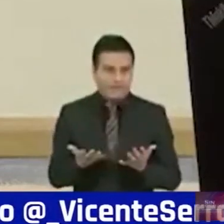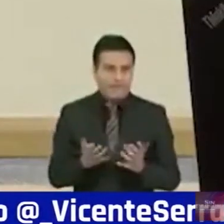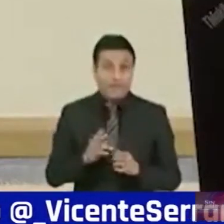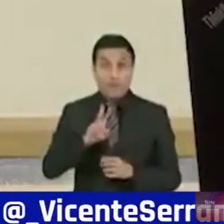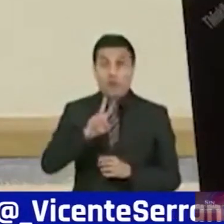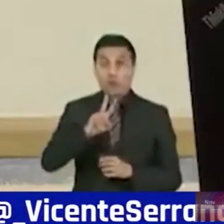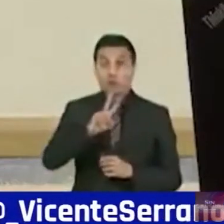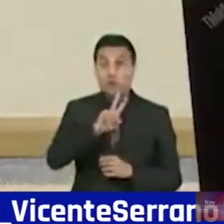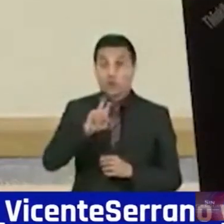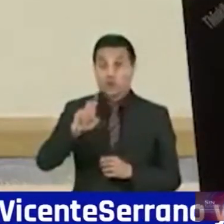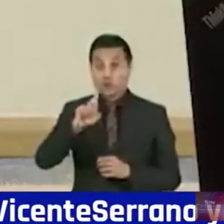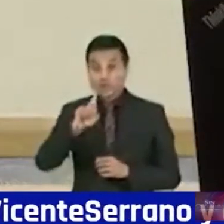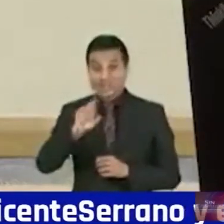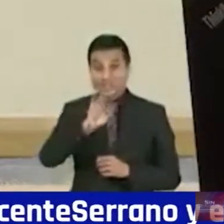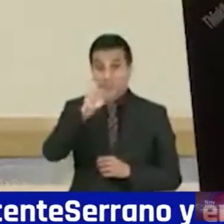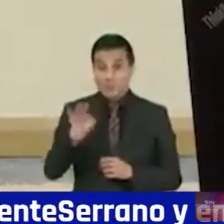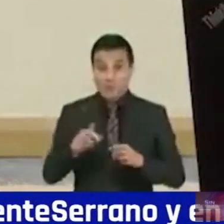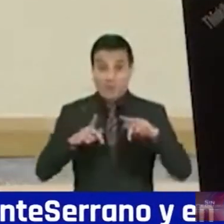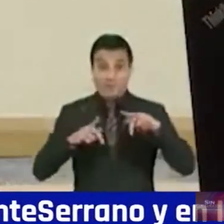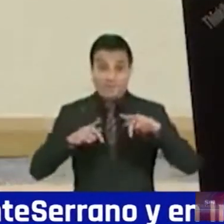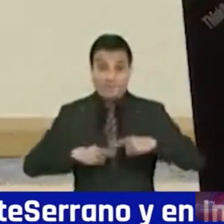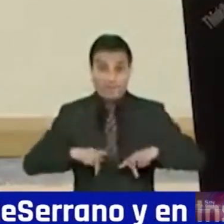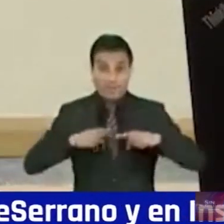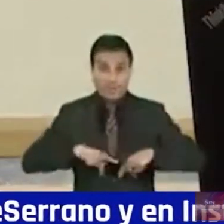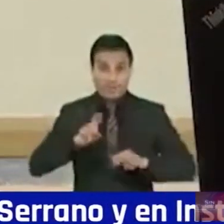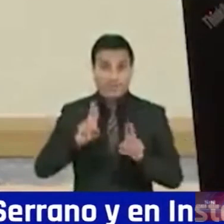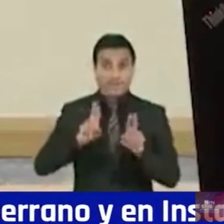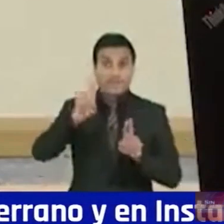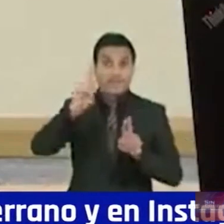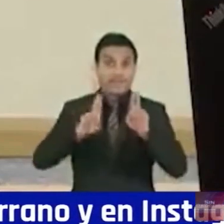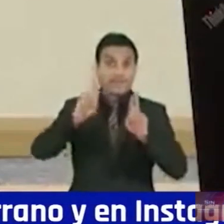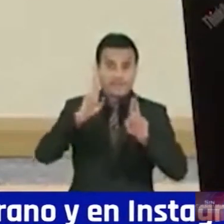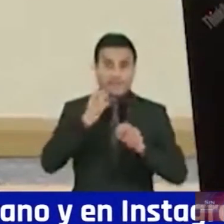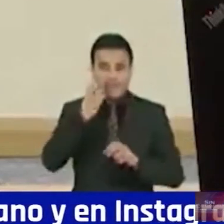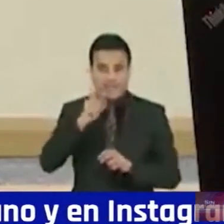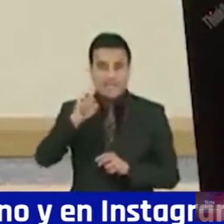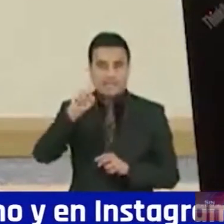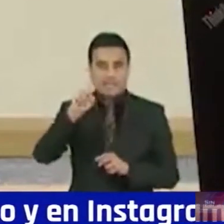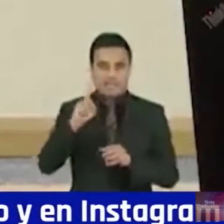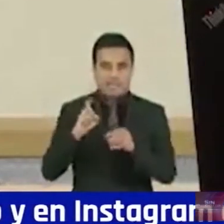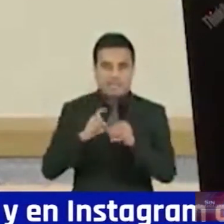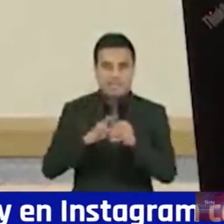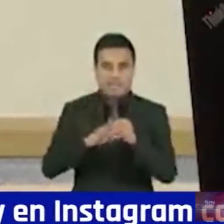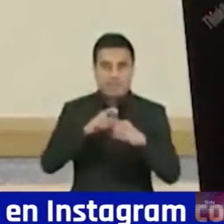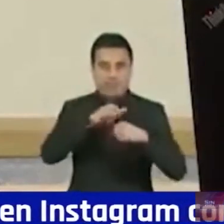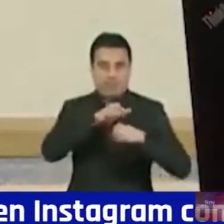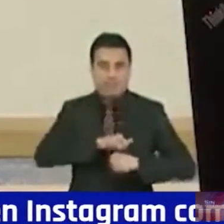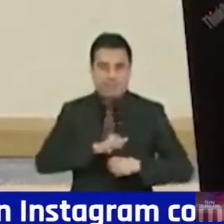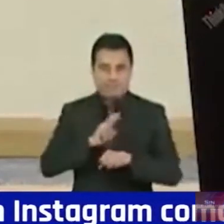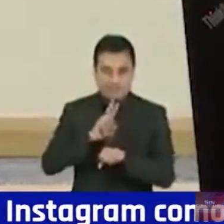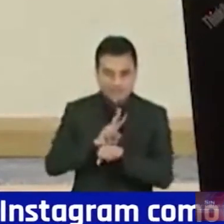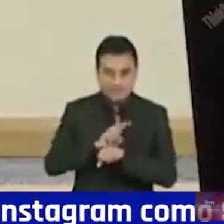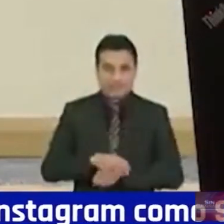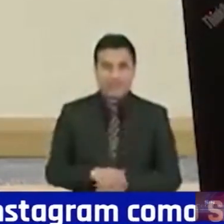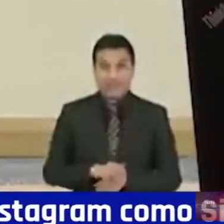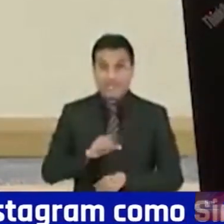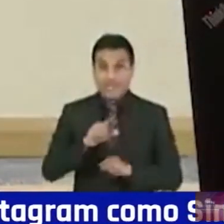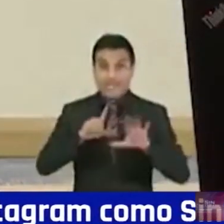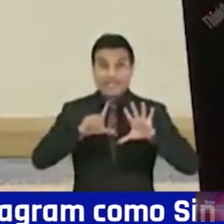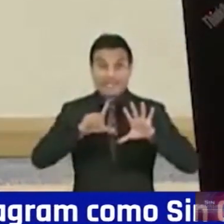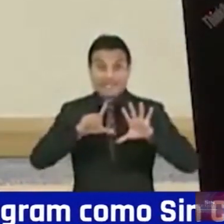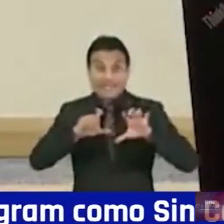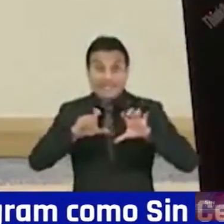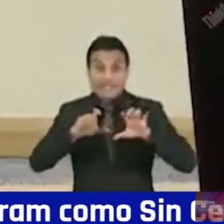del 230% de ciudadanas y ciudadanos que necesitábamos para poder integrar las mesas de casilla, es decir, casi